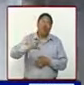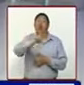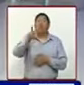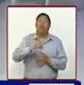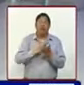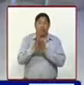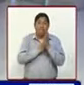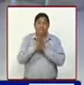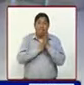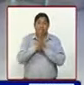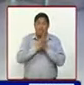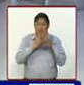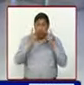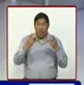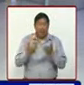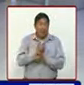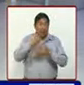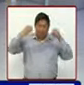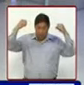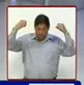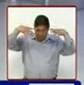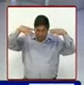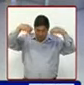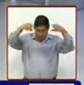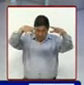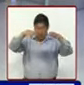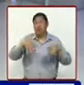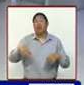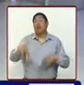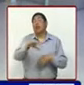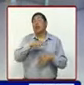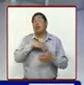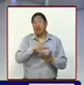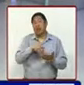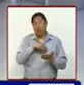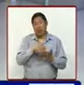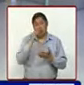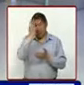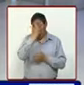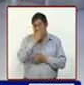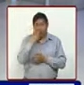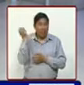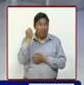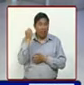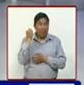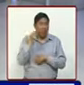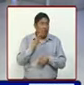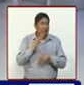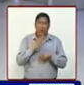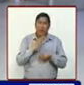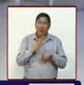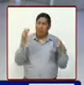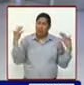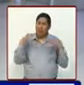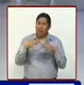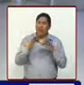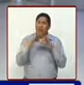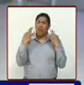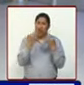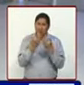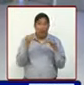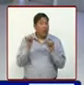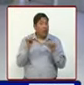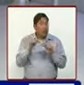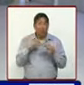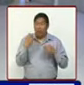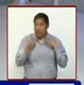ya impacientes para ver esa nueva iluminación que va a tener esta, que es una plaza céntrica muy linda, que convoca a la familia, y